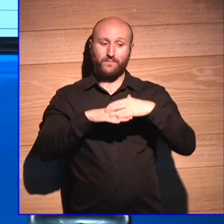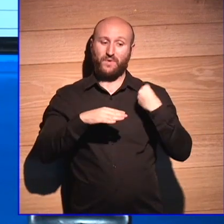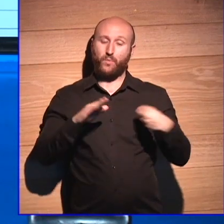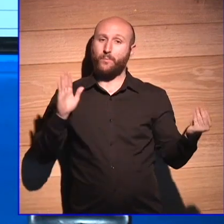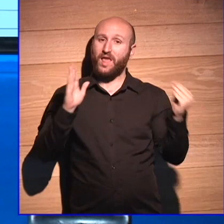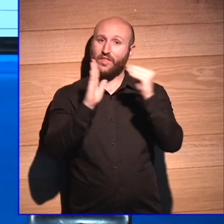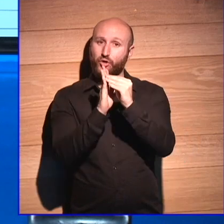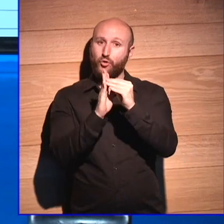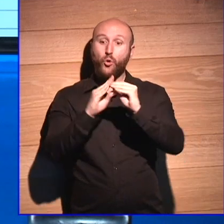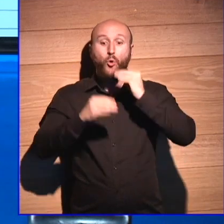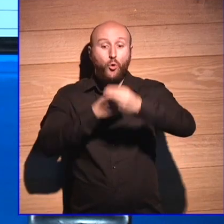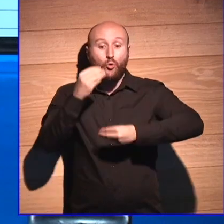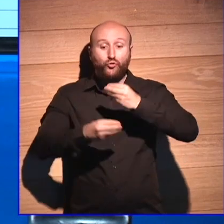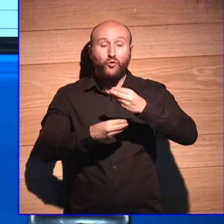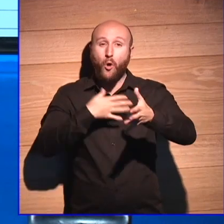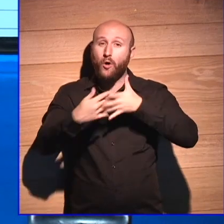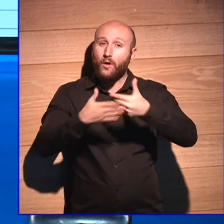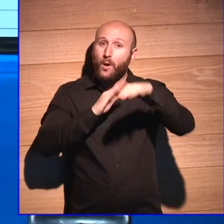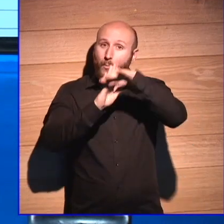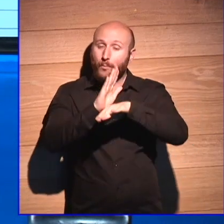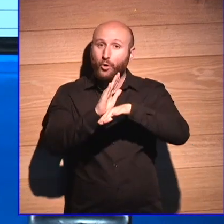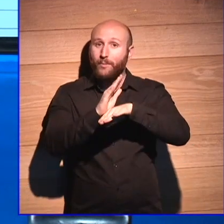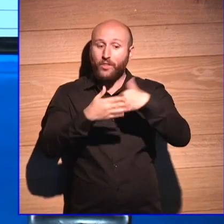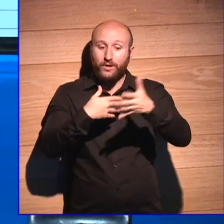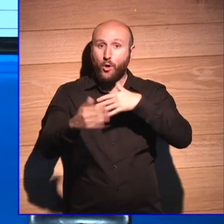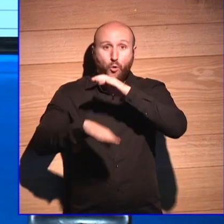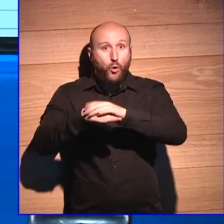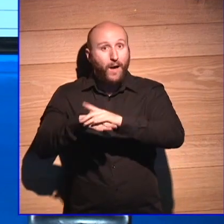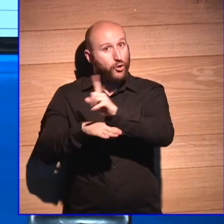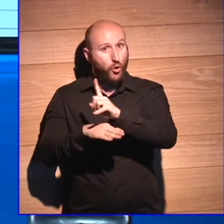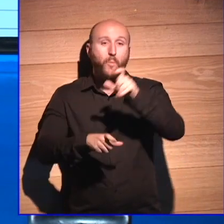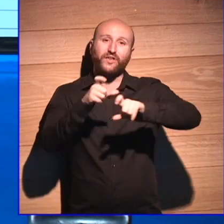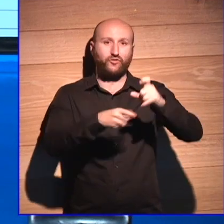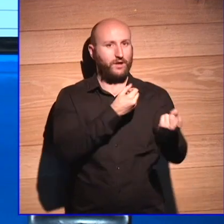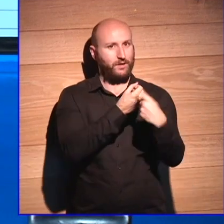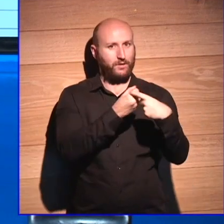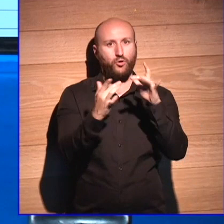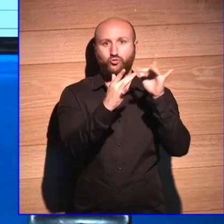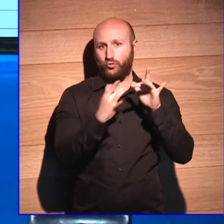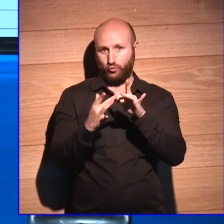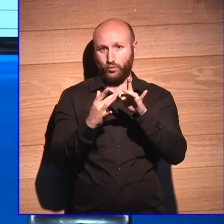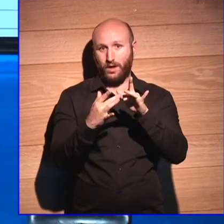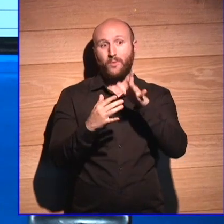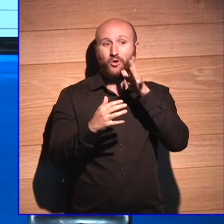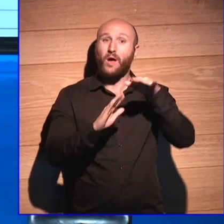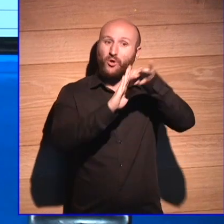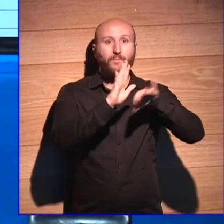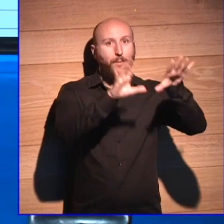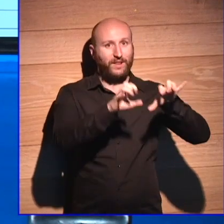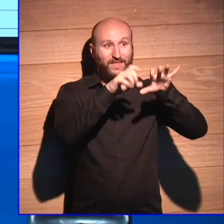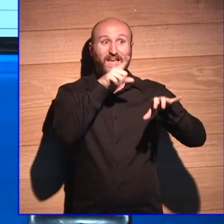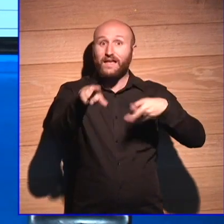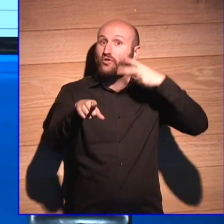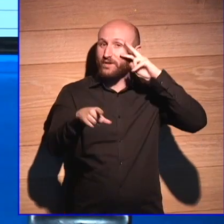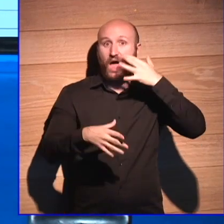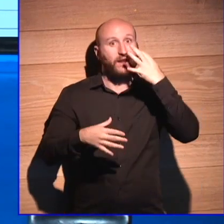de lo que hagan, ya no es del programador inicial, es de todos aquellos que interactúan con un programa que aprende. Esto es una experiencia real, ¿eh?